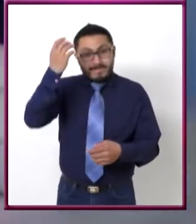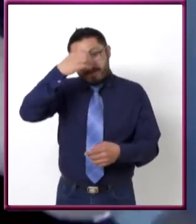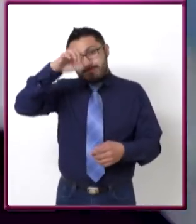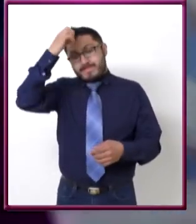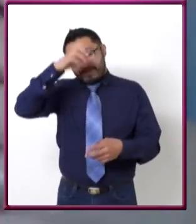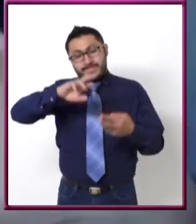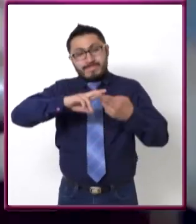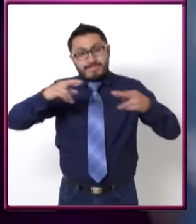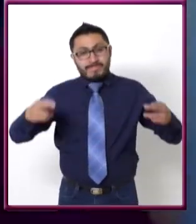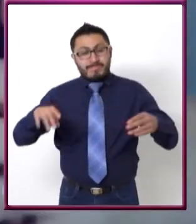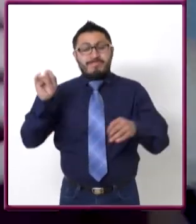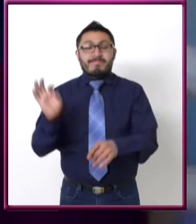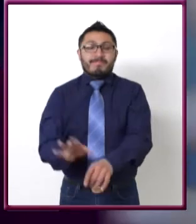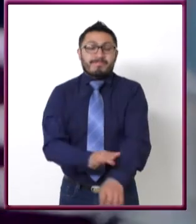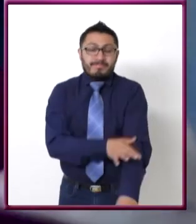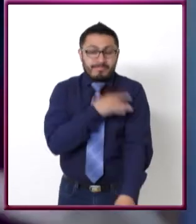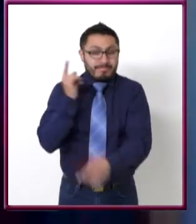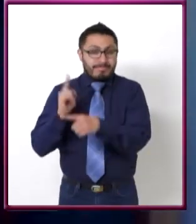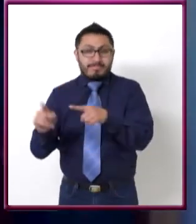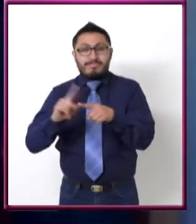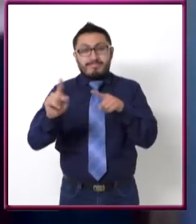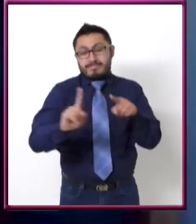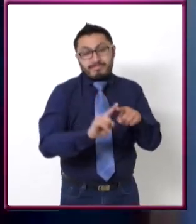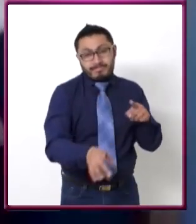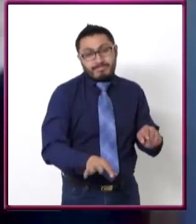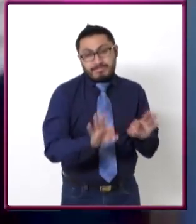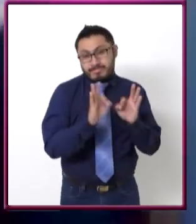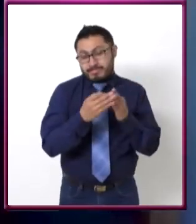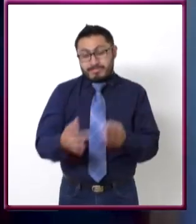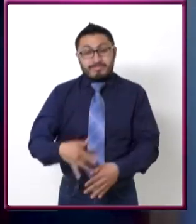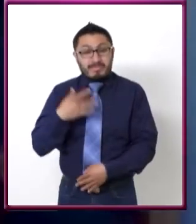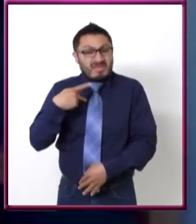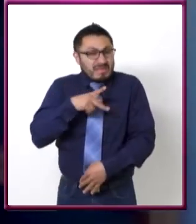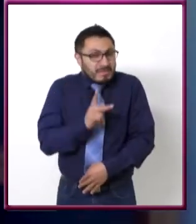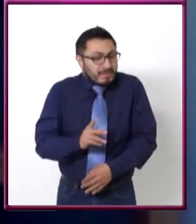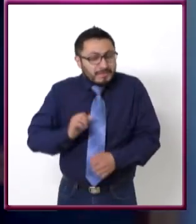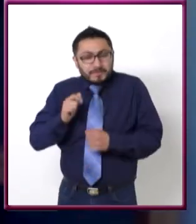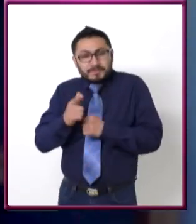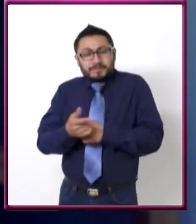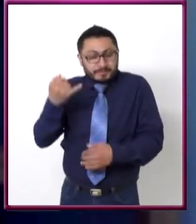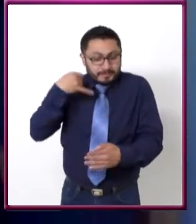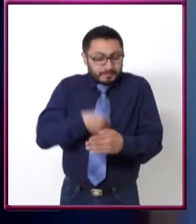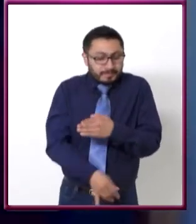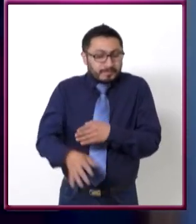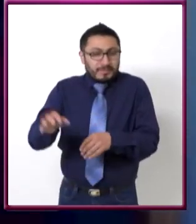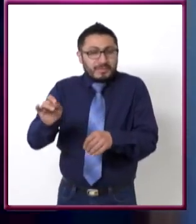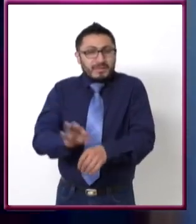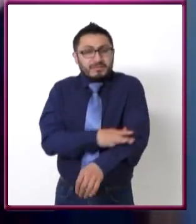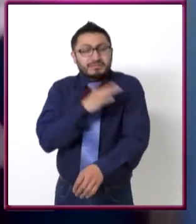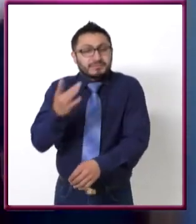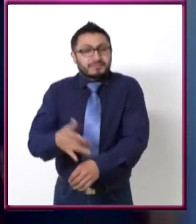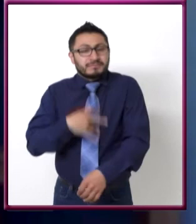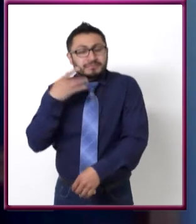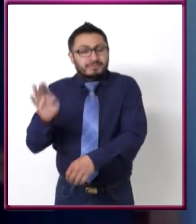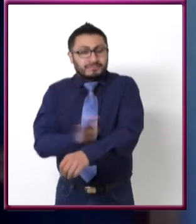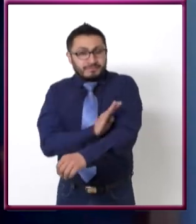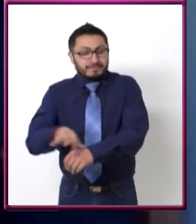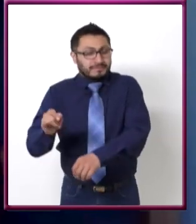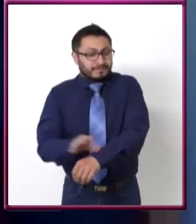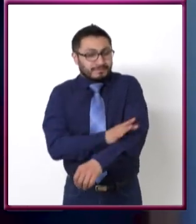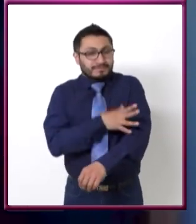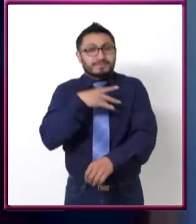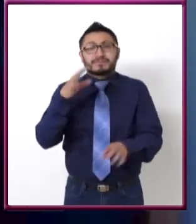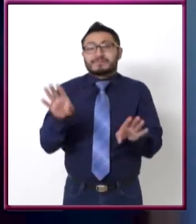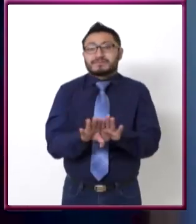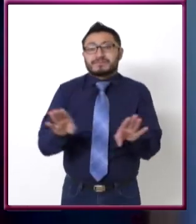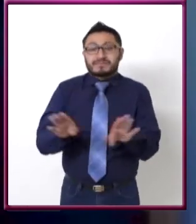las experiencias, de las relaciones, pero tener una emoción de fondo, o sea, un bienestar